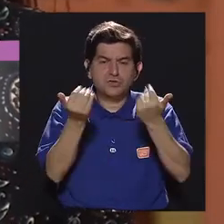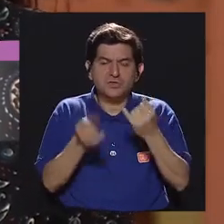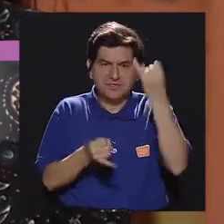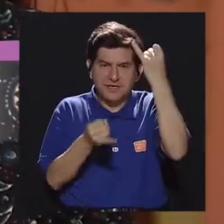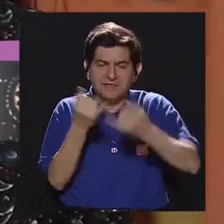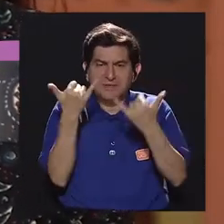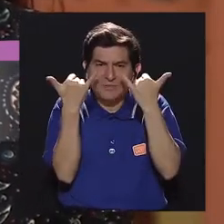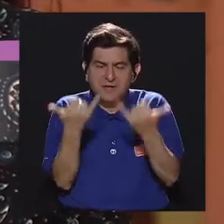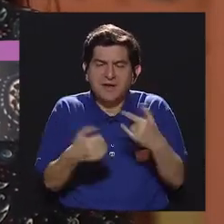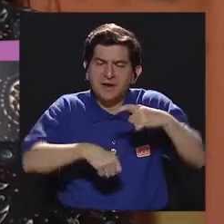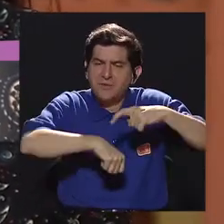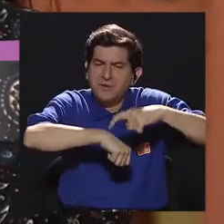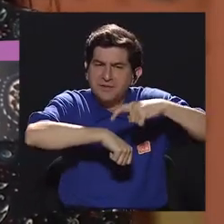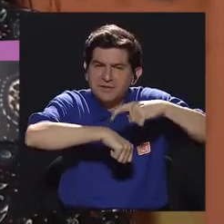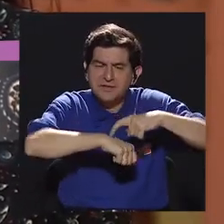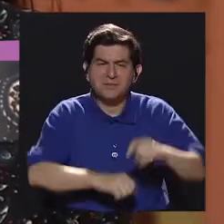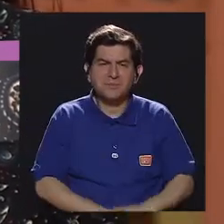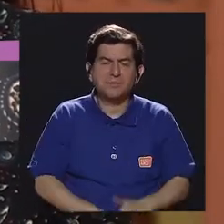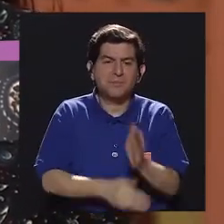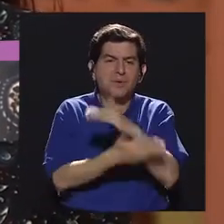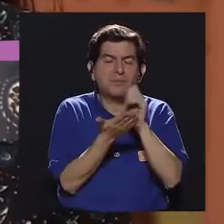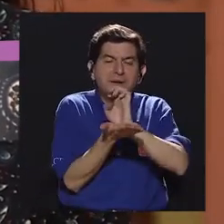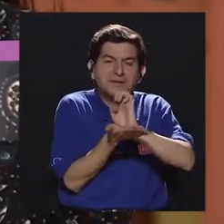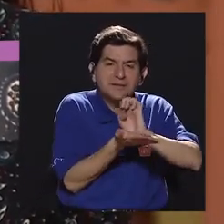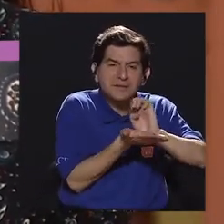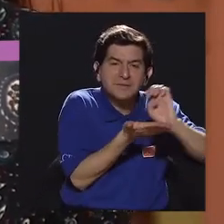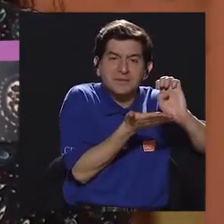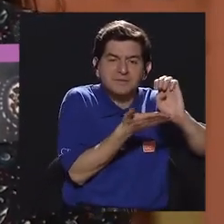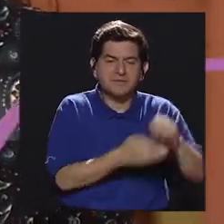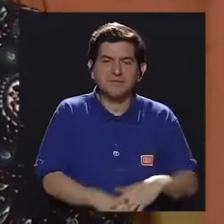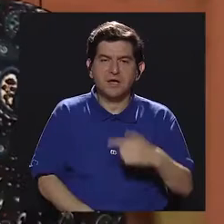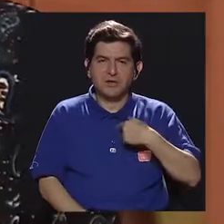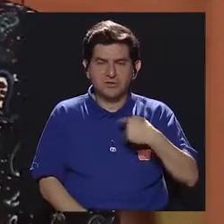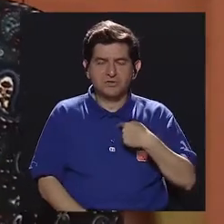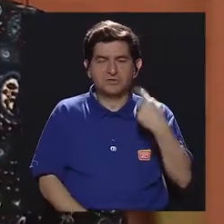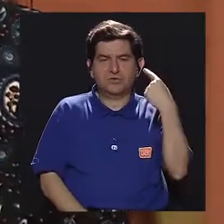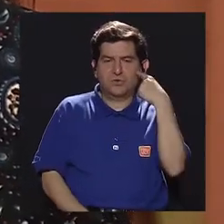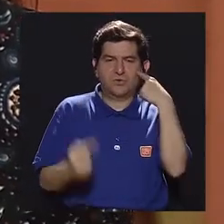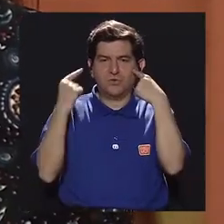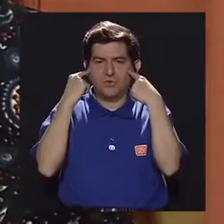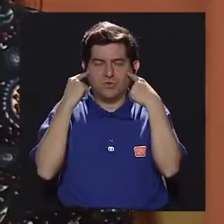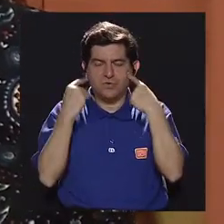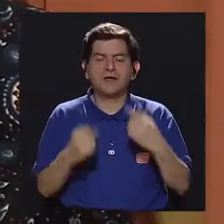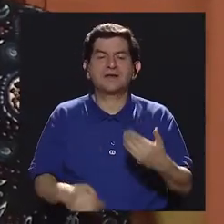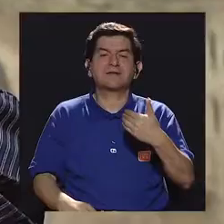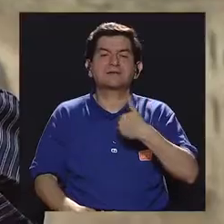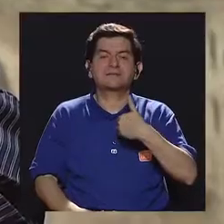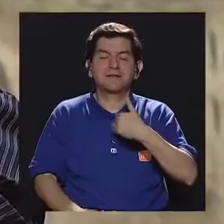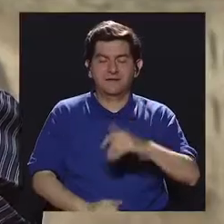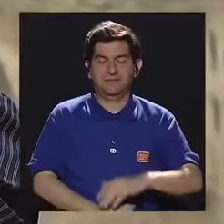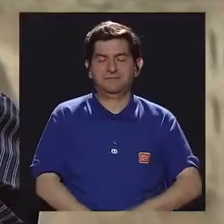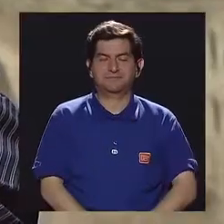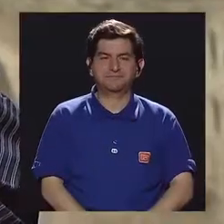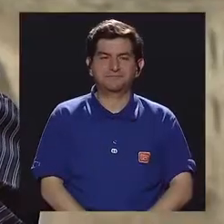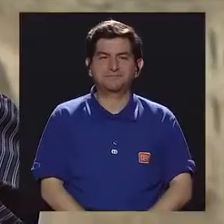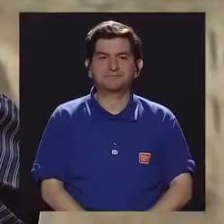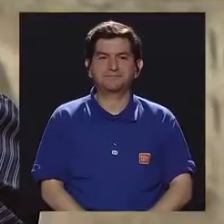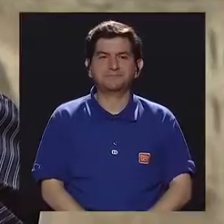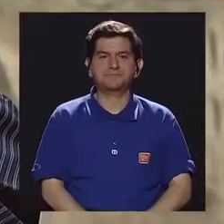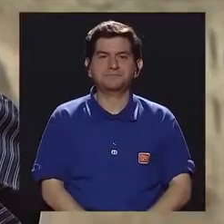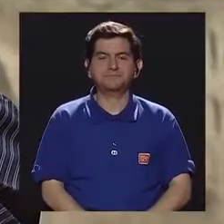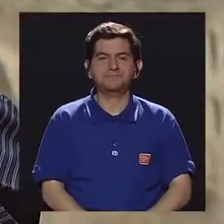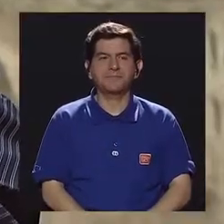quisiera cerrar este bloque en el tiempito que nos queda sobre la parte preventiva, cuando tengo las cordales. Ok,